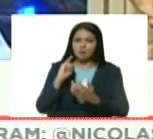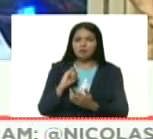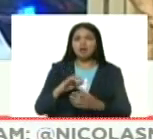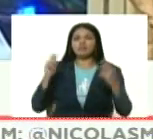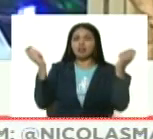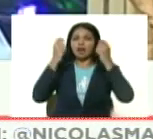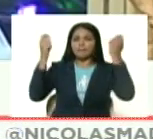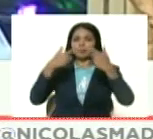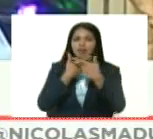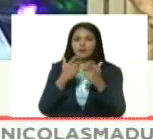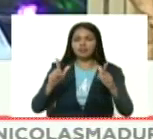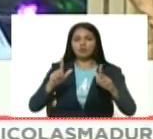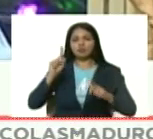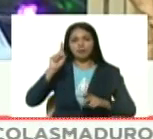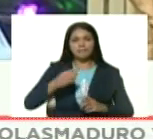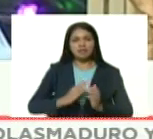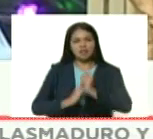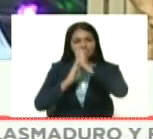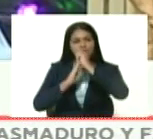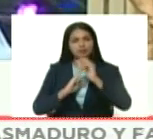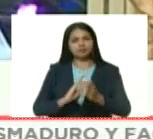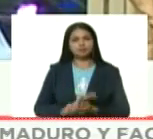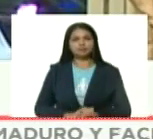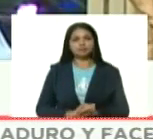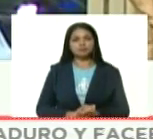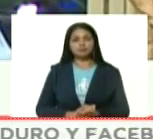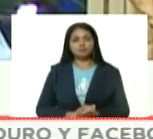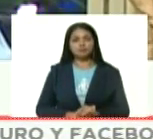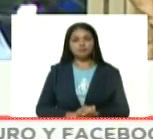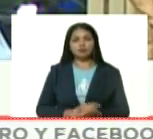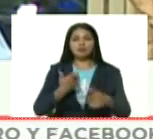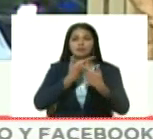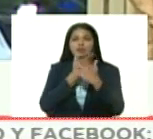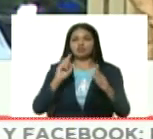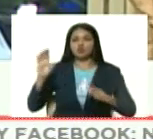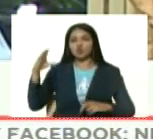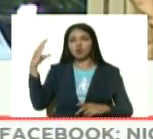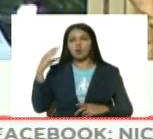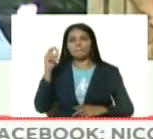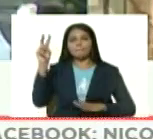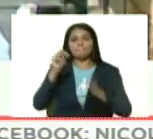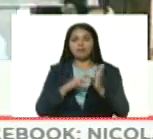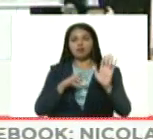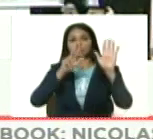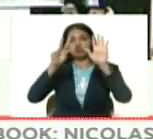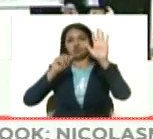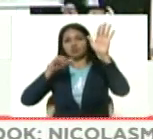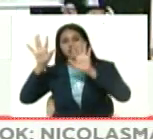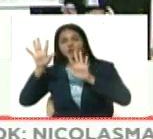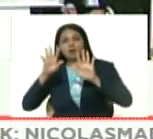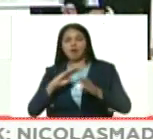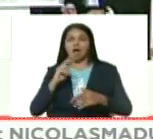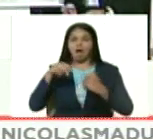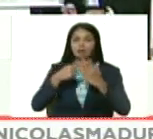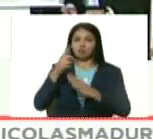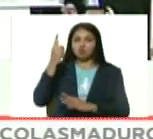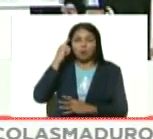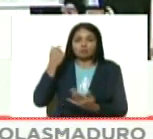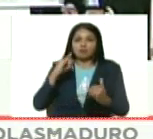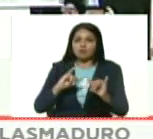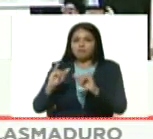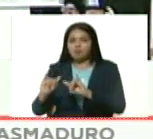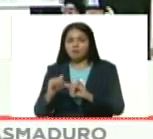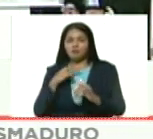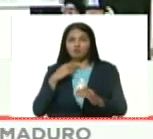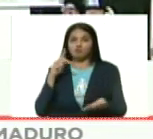campaña libertadora de liberación de la Nueva Granada del año 1819, por estos días.